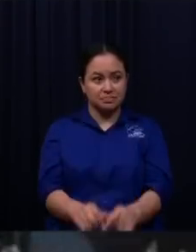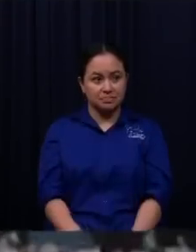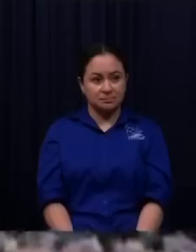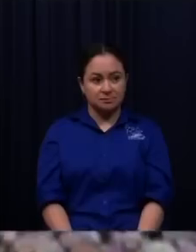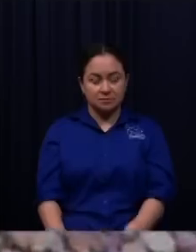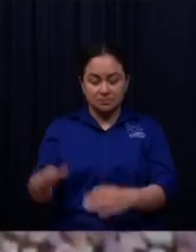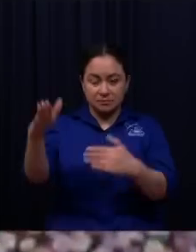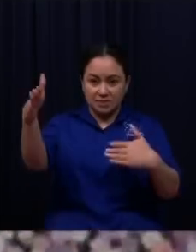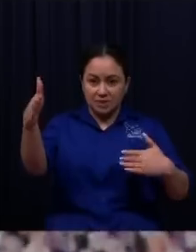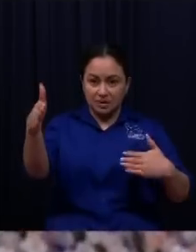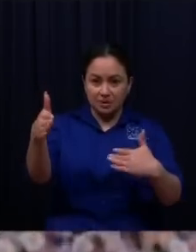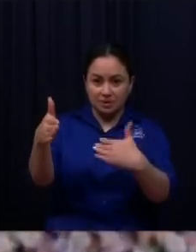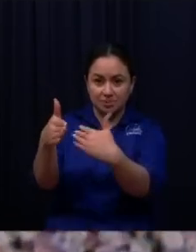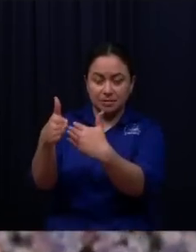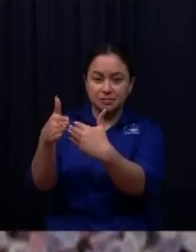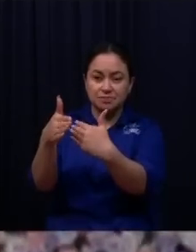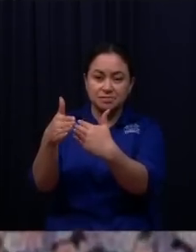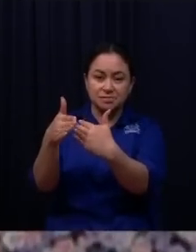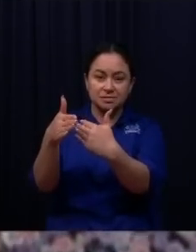Acerquémonos